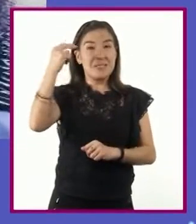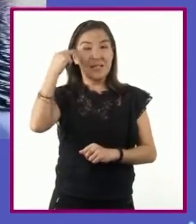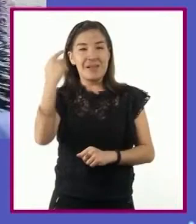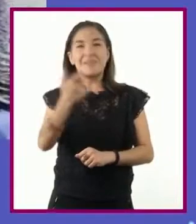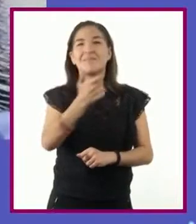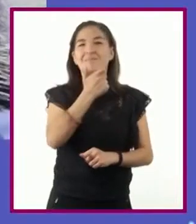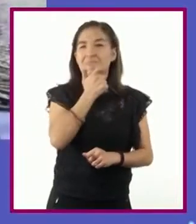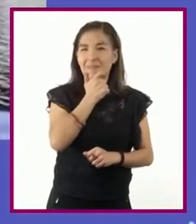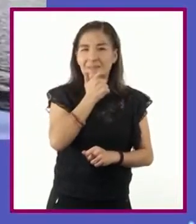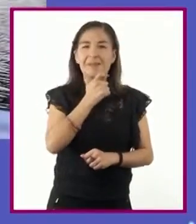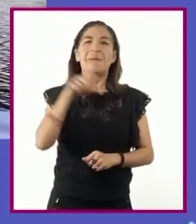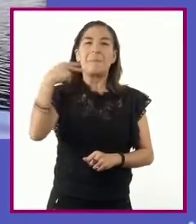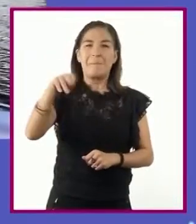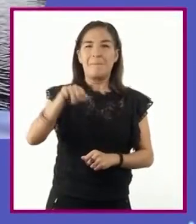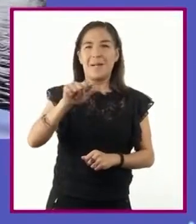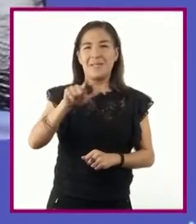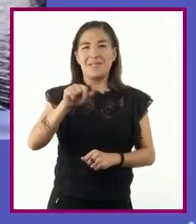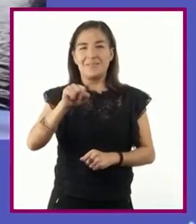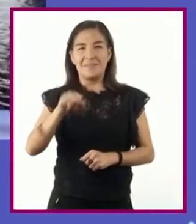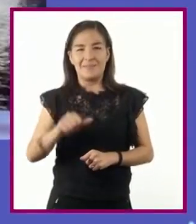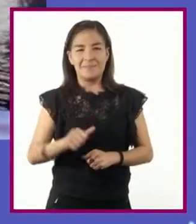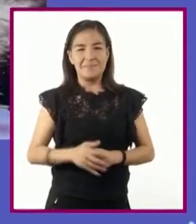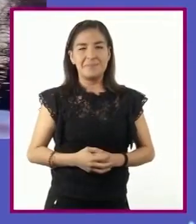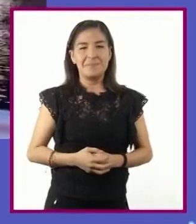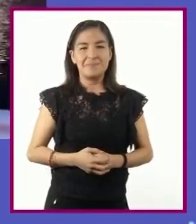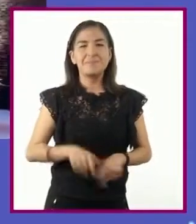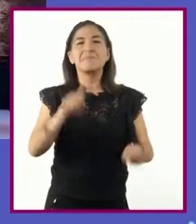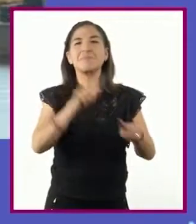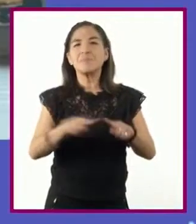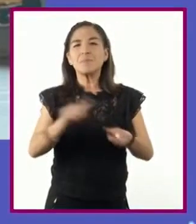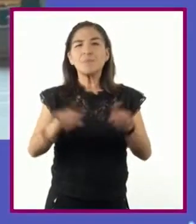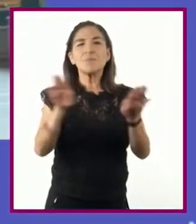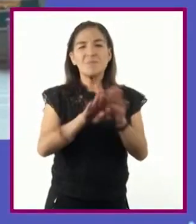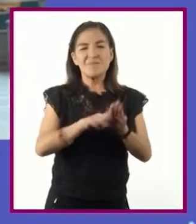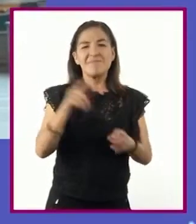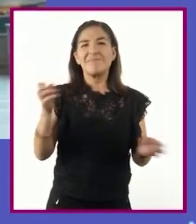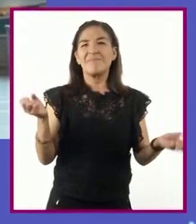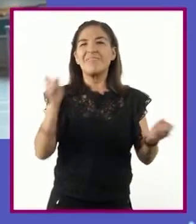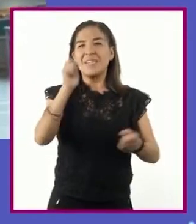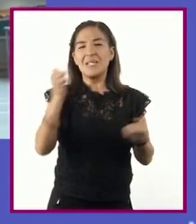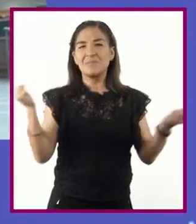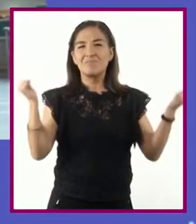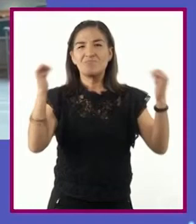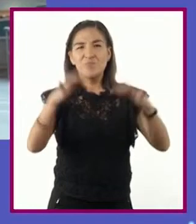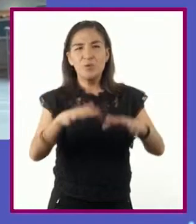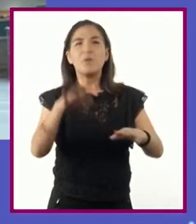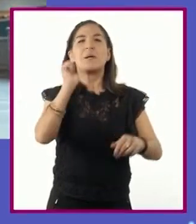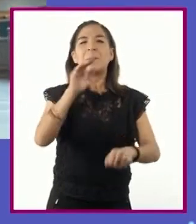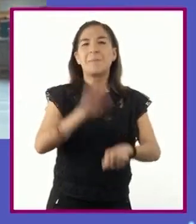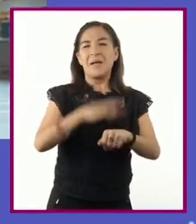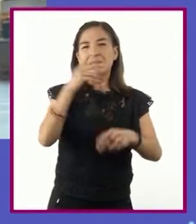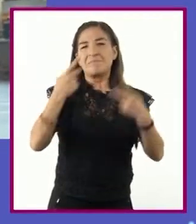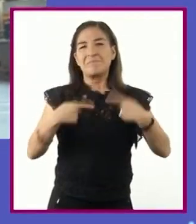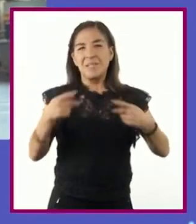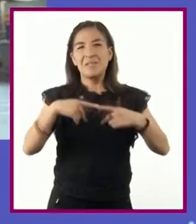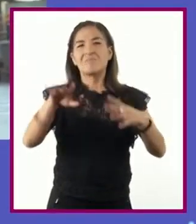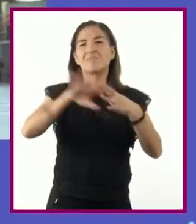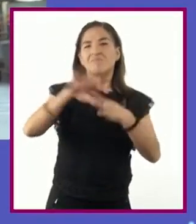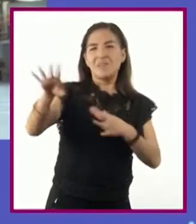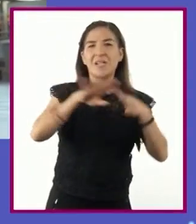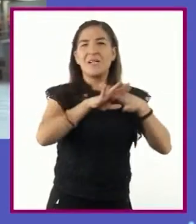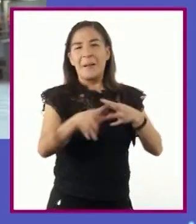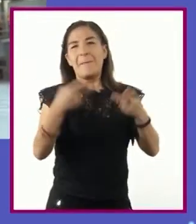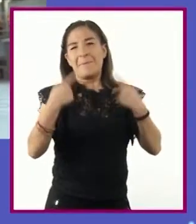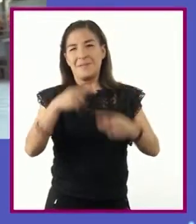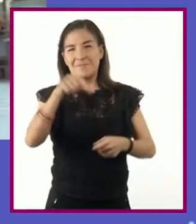Inglaterra y Malasia. La diversidad de influencias se debe al constante flujo migratorio que existe en la